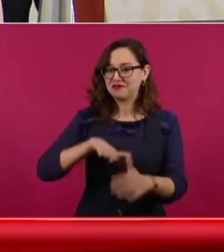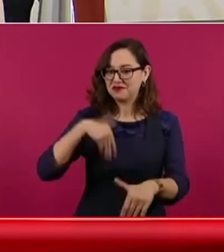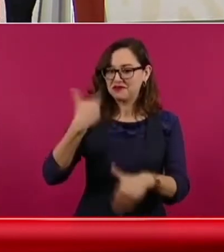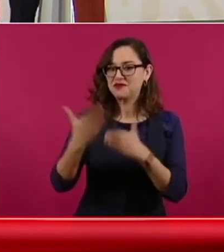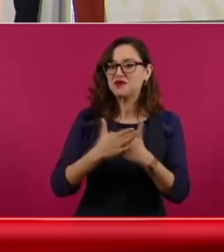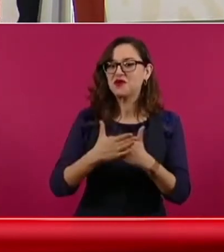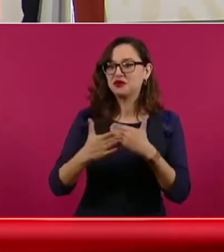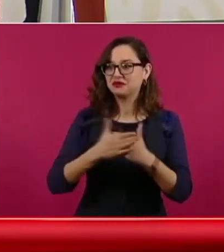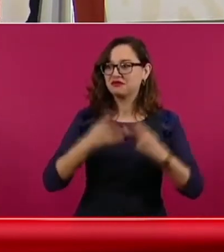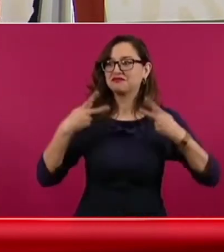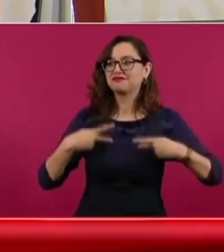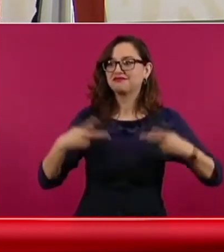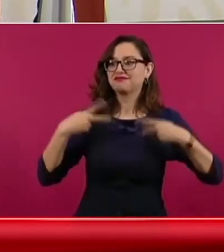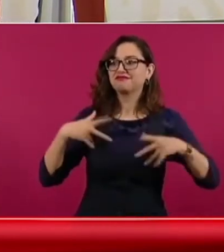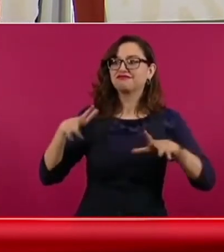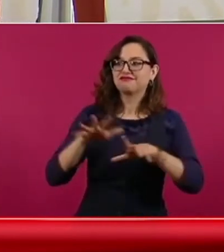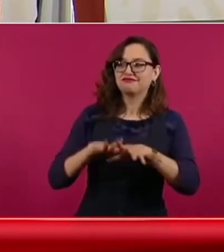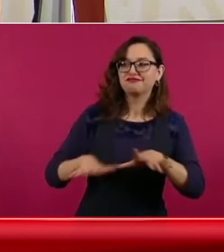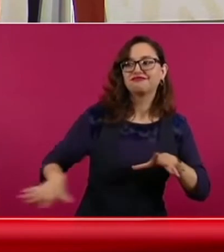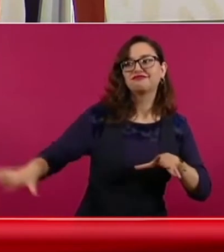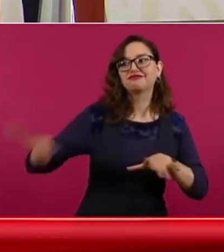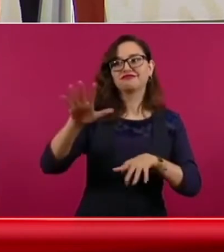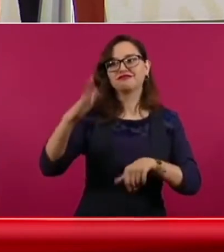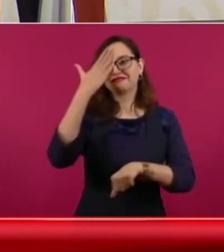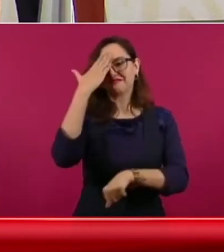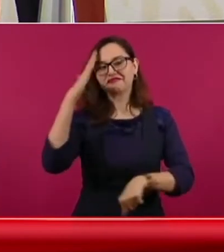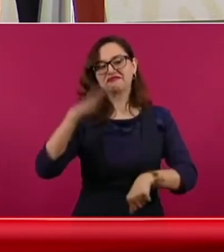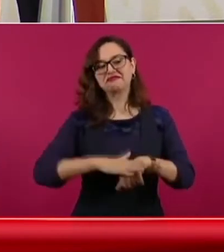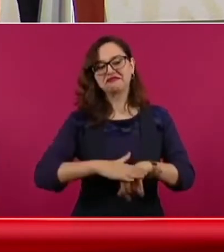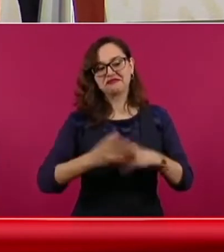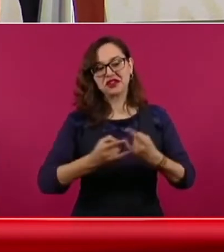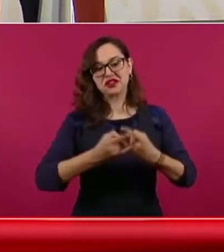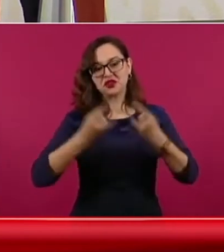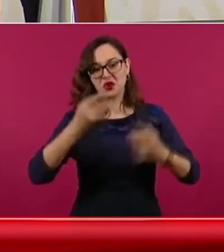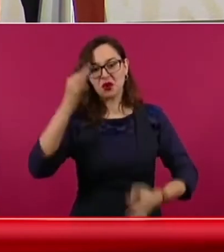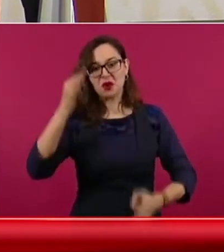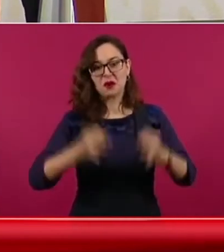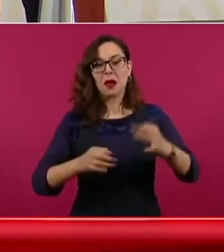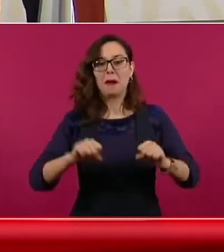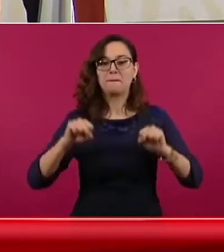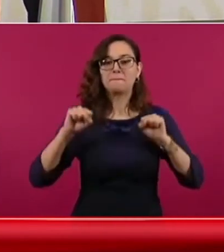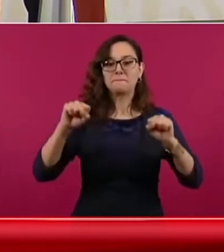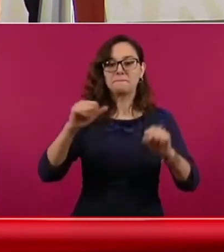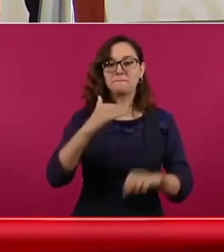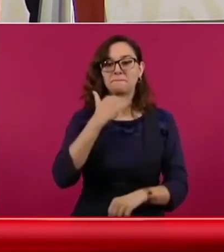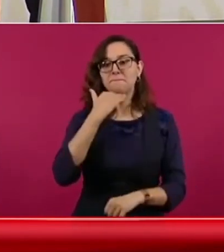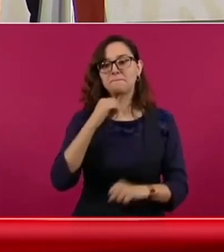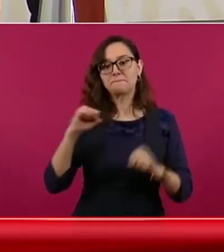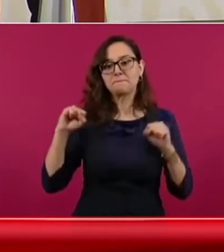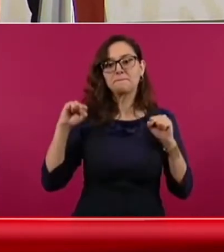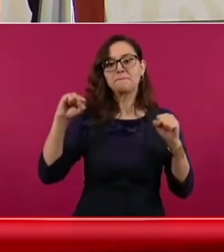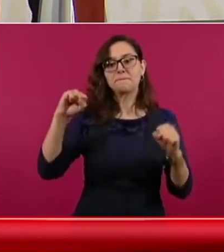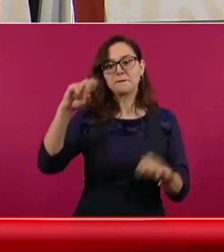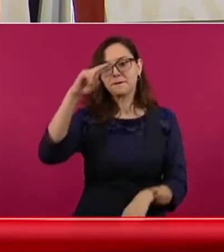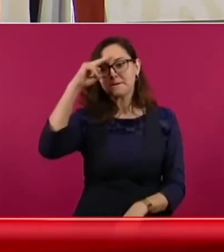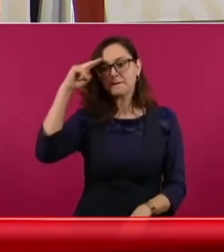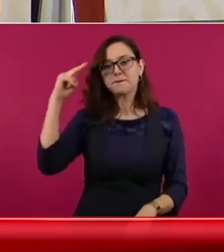nos juzgue la historia. ¡Viva la dignidad! ¡Viva México!